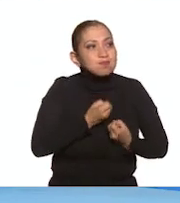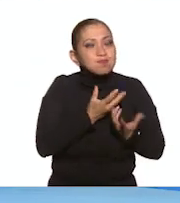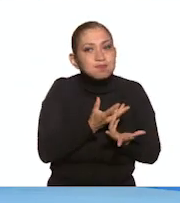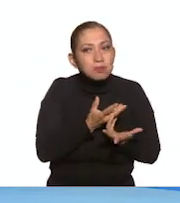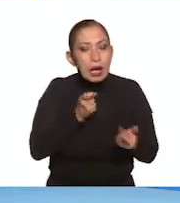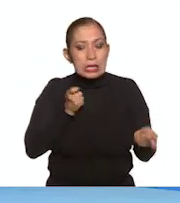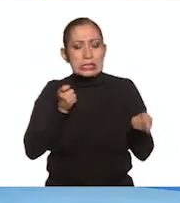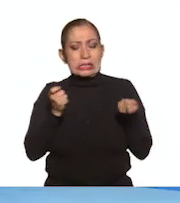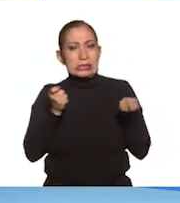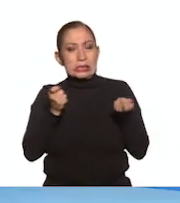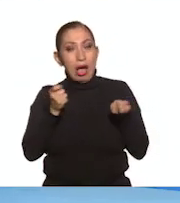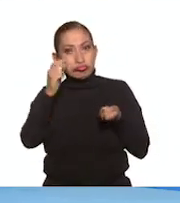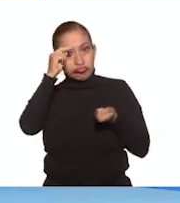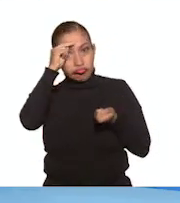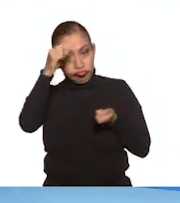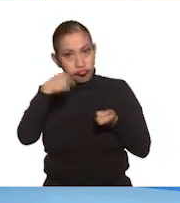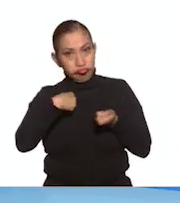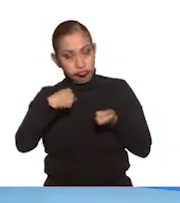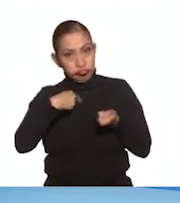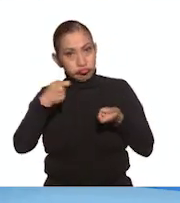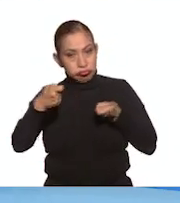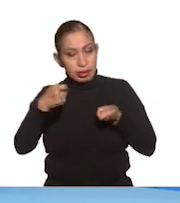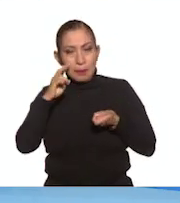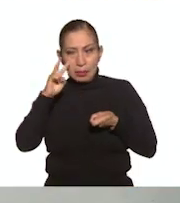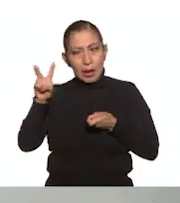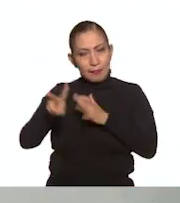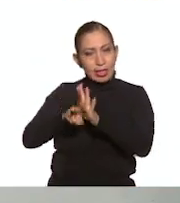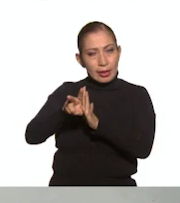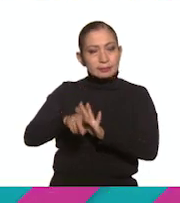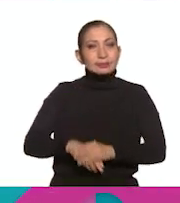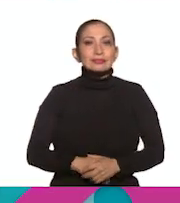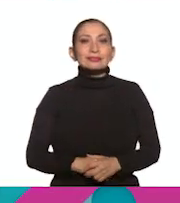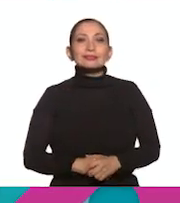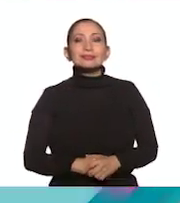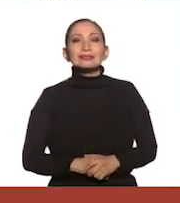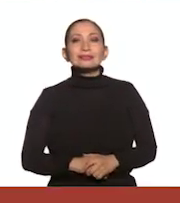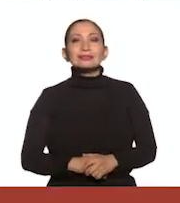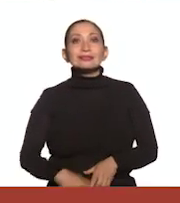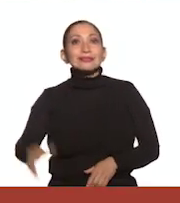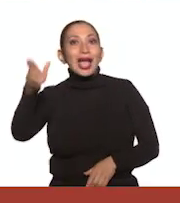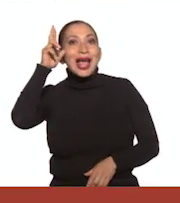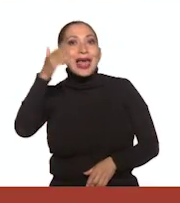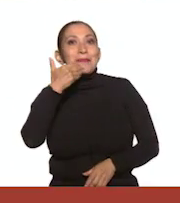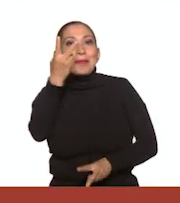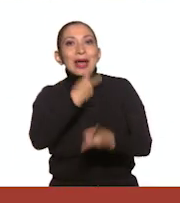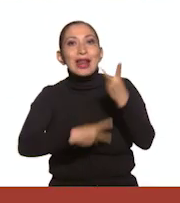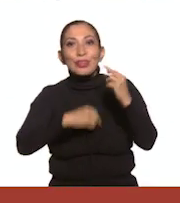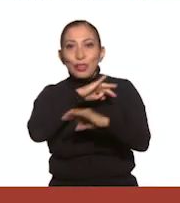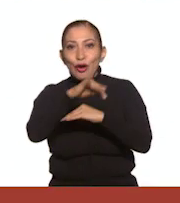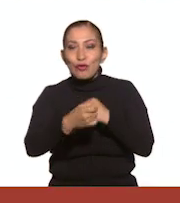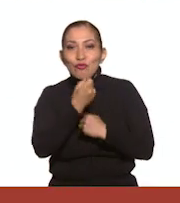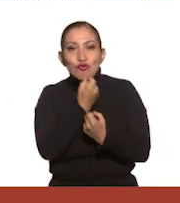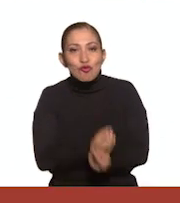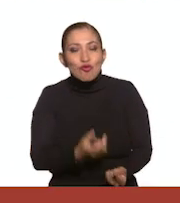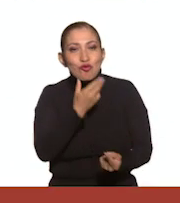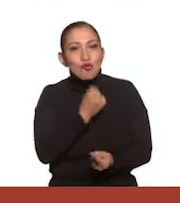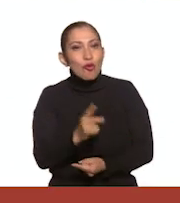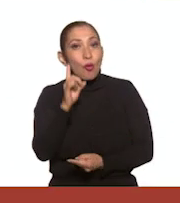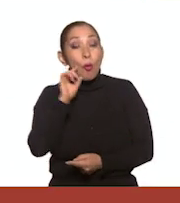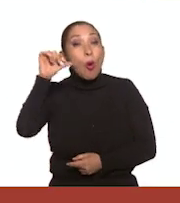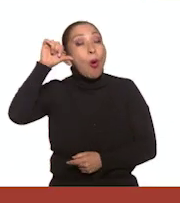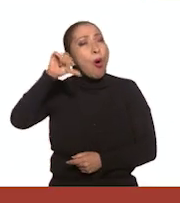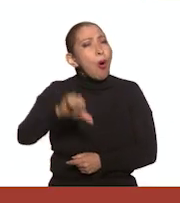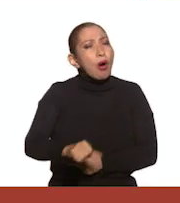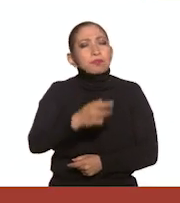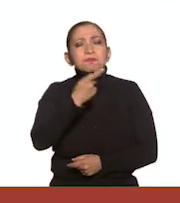y regularlas con inteligencia. Veamos el siguiente video. Hola, bienvenidas y bienvenidos. El día